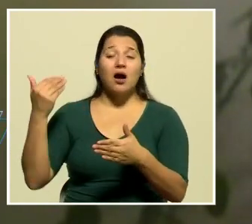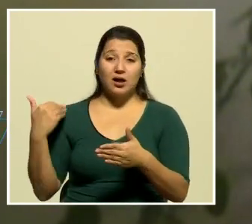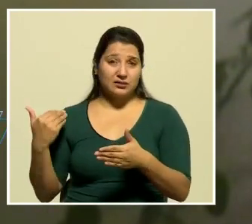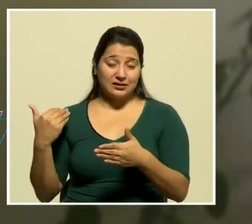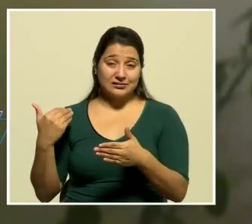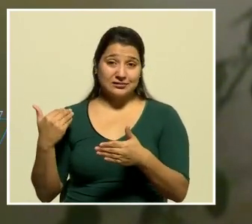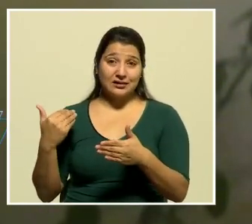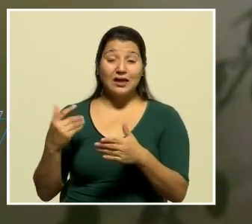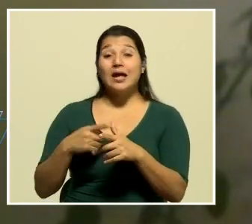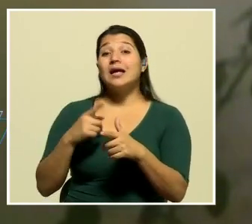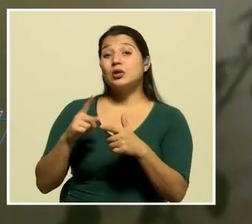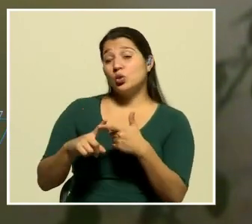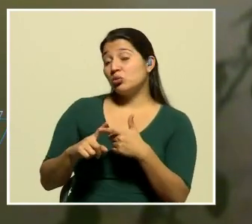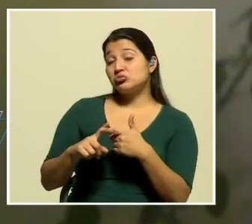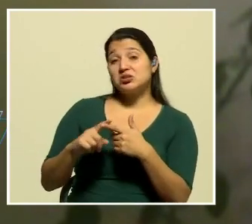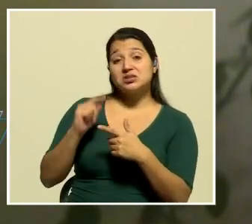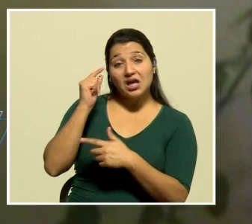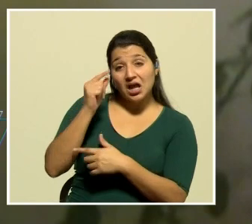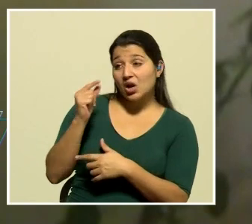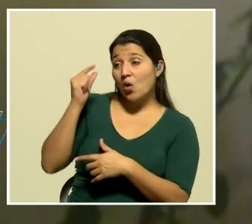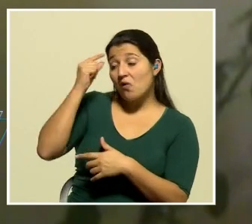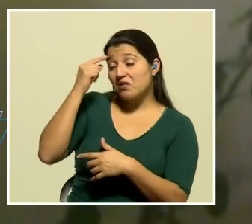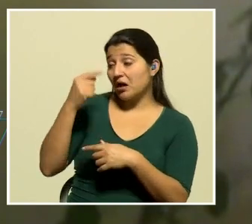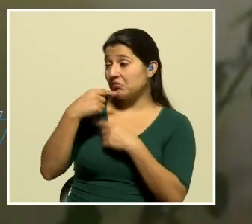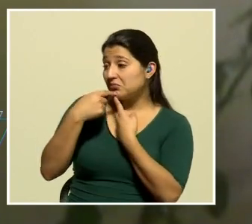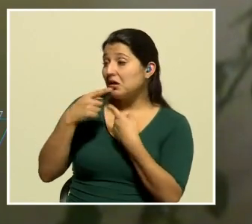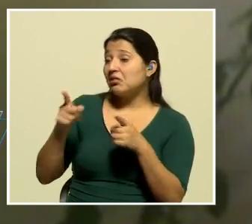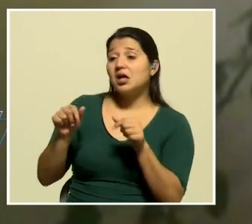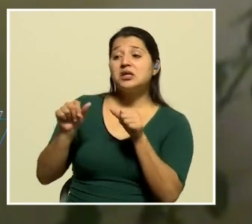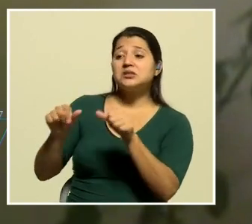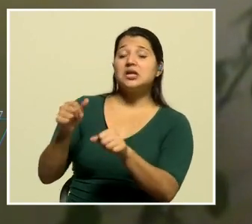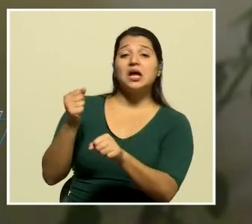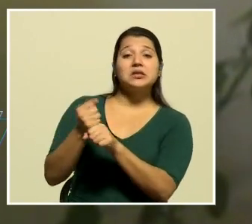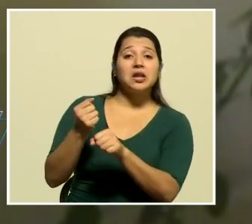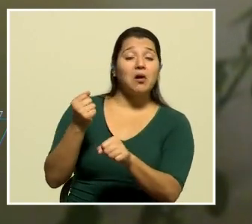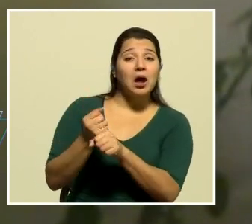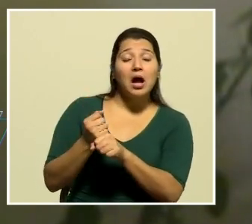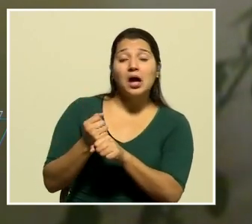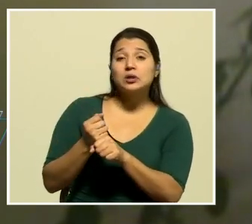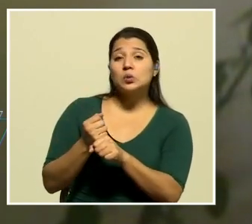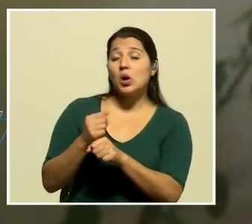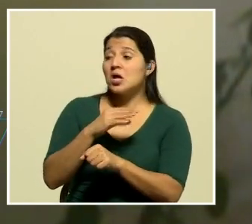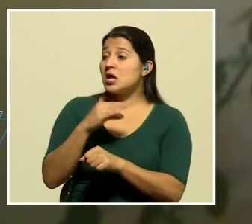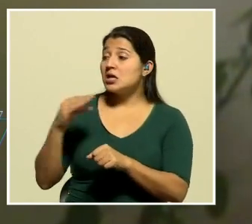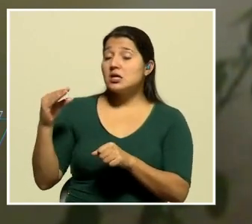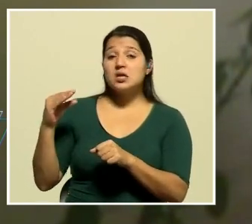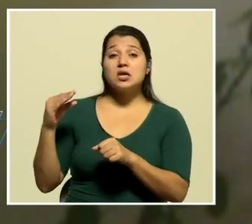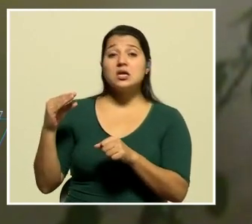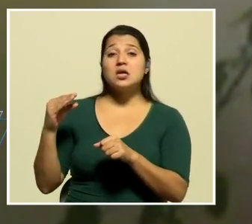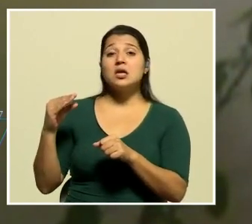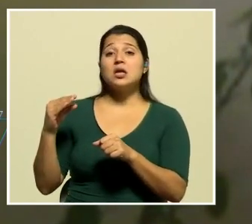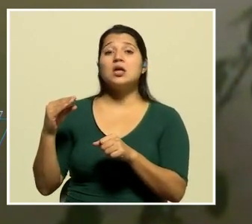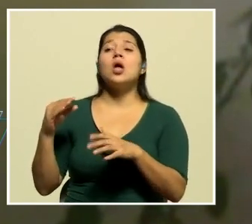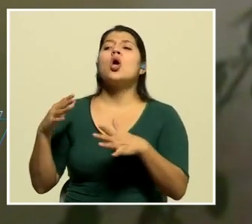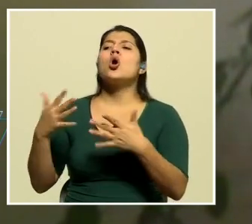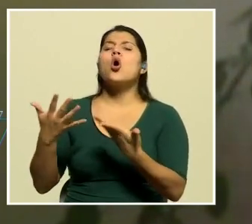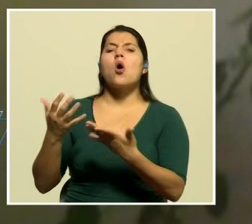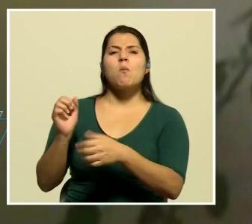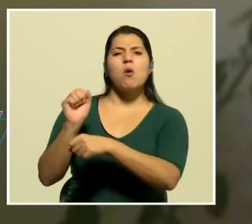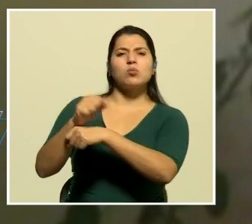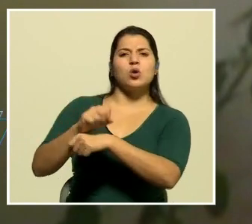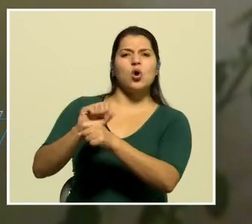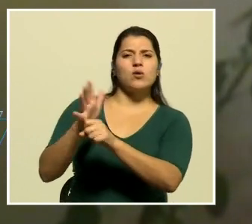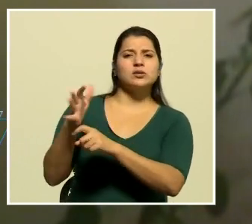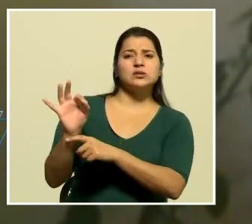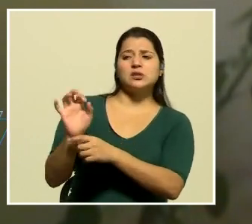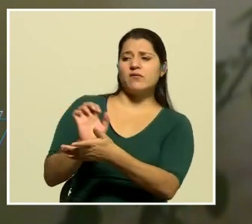el llamado del gobierno de Nicaragua a que se mantuviera el trabajo y que se combatía el COVID rechazándolo en la calle